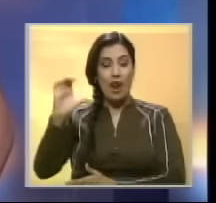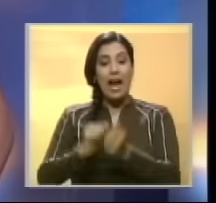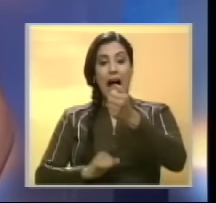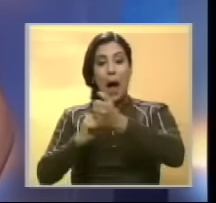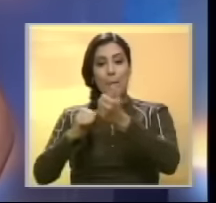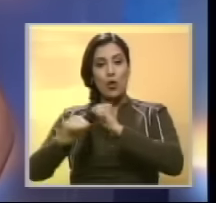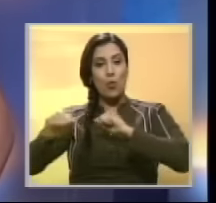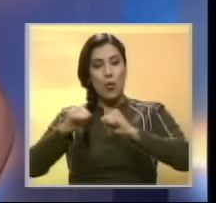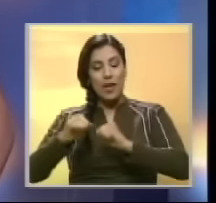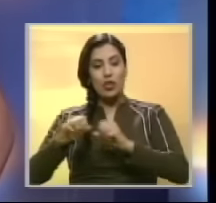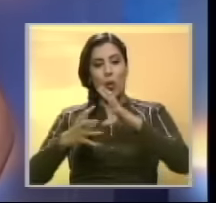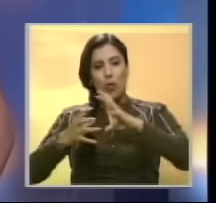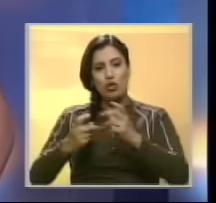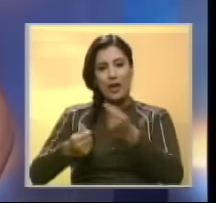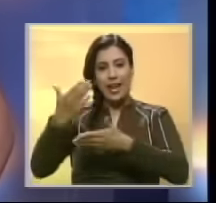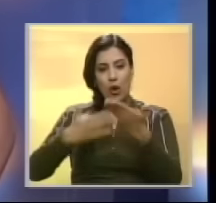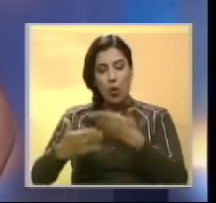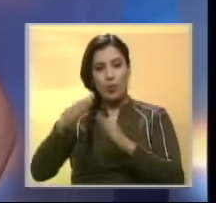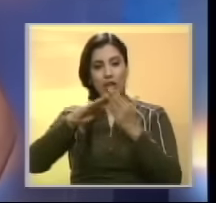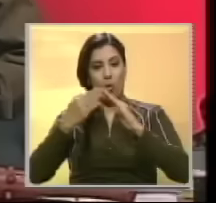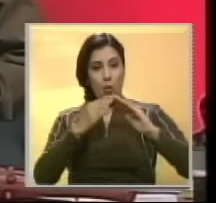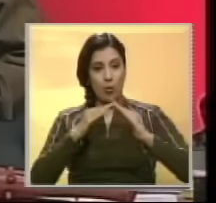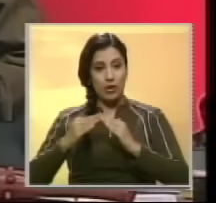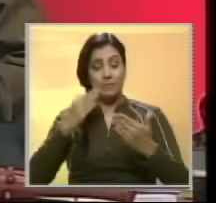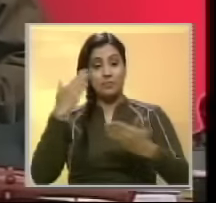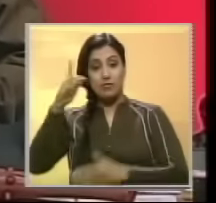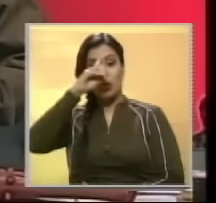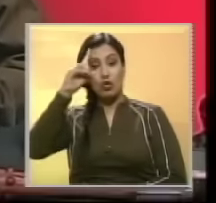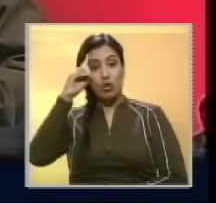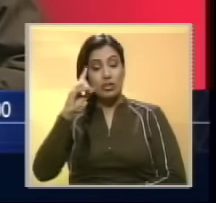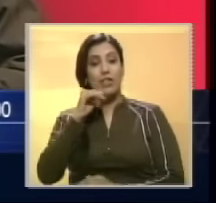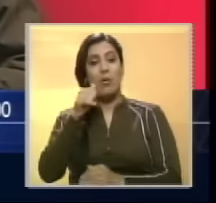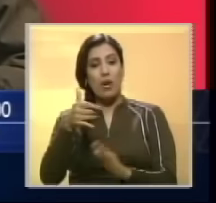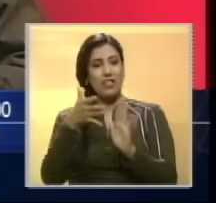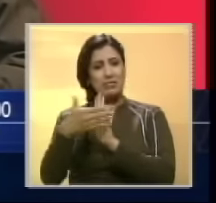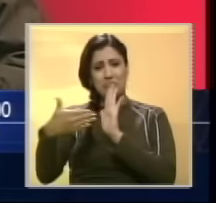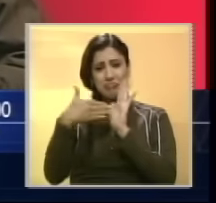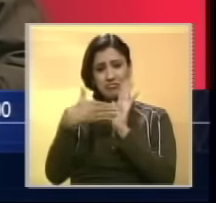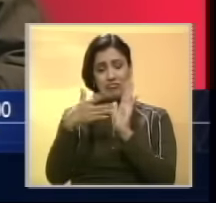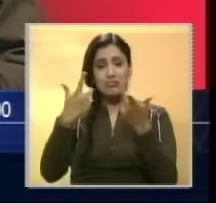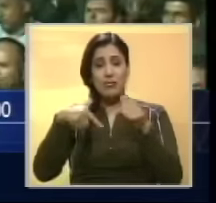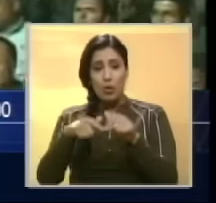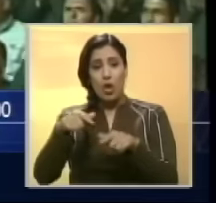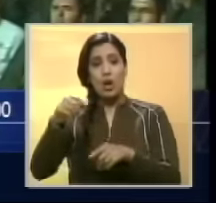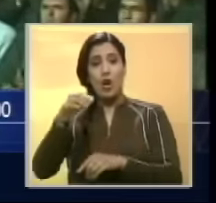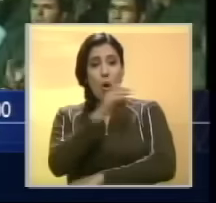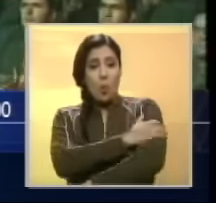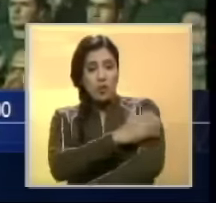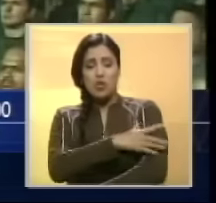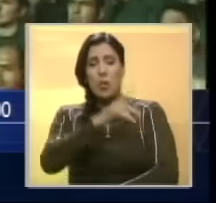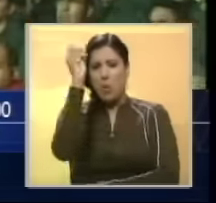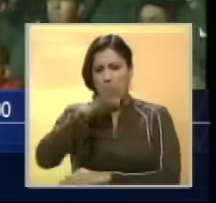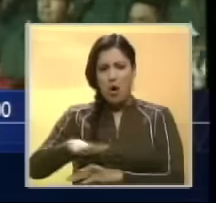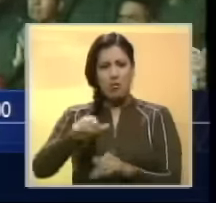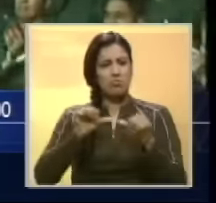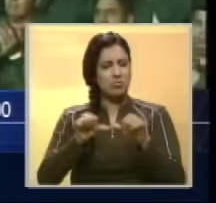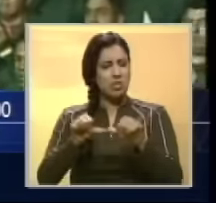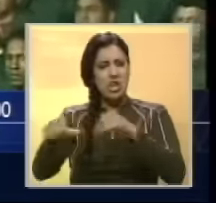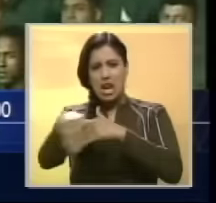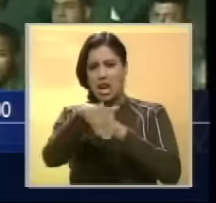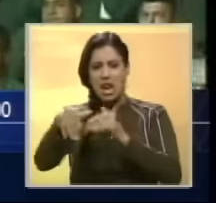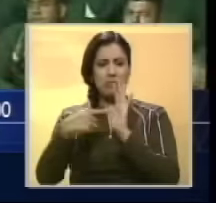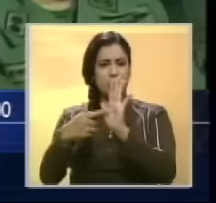apoyo a la activación del motor para la economía comunal cabello aseguró que a pesar de los ataques que promueve la oposición el pueblo se mantendrá en